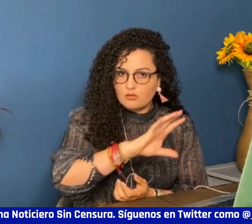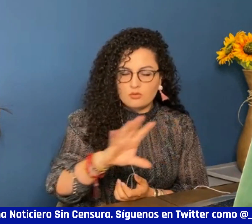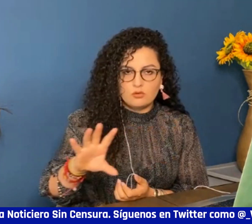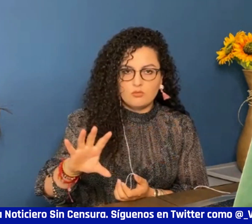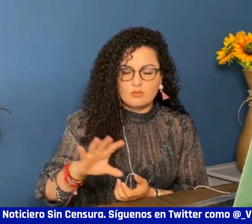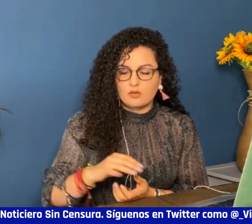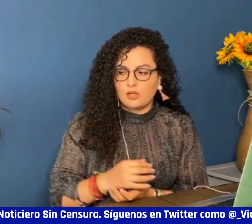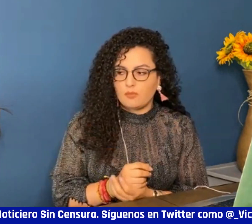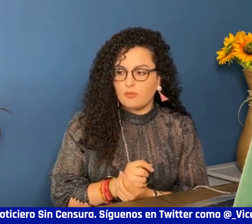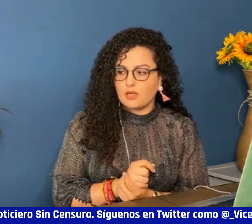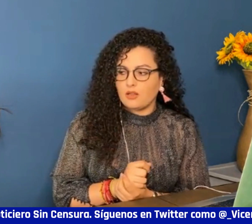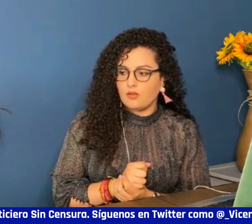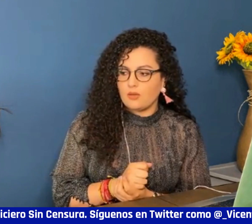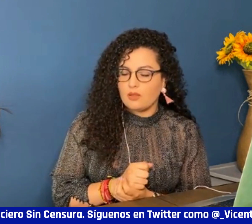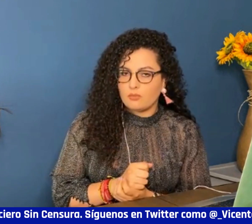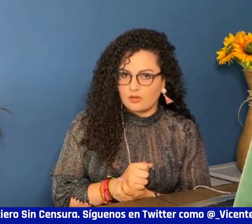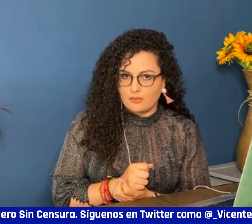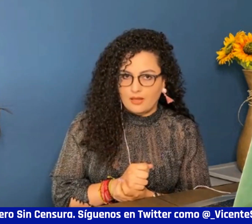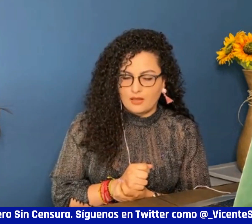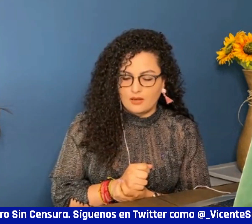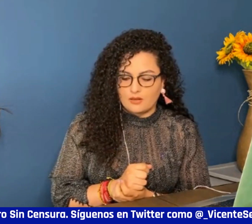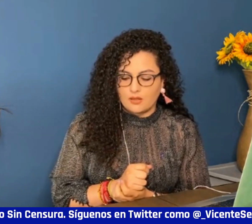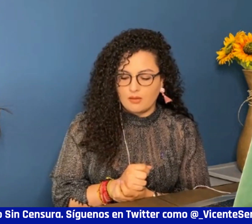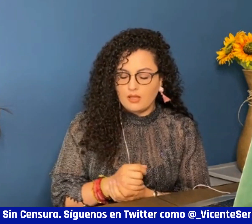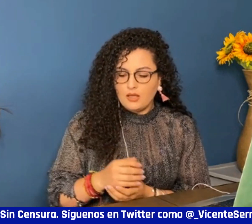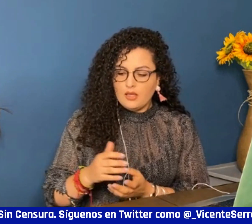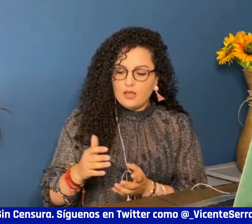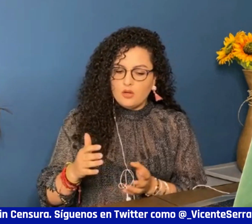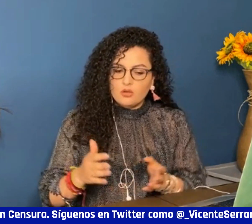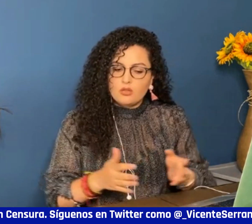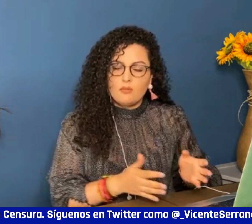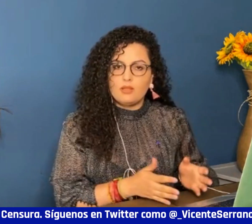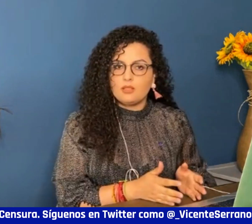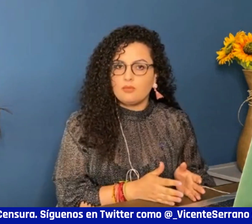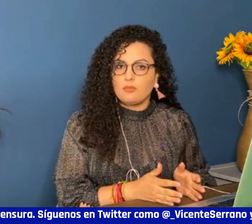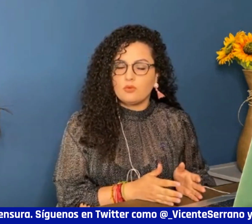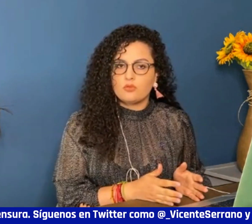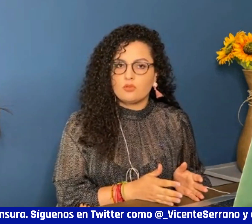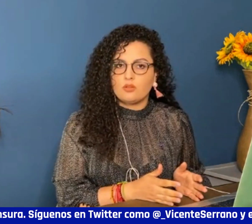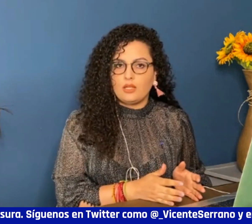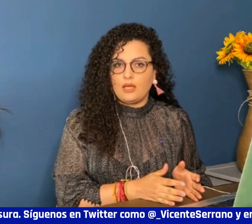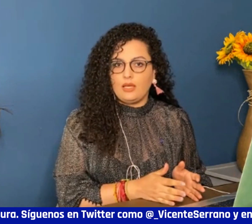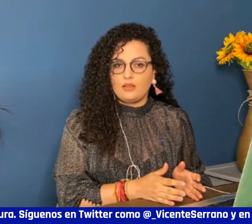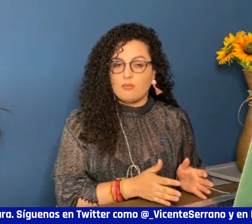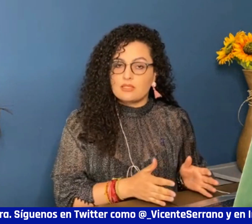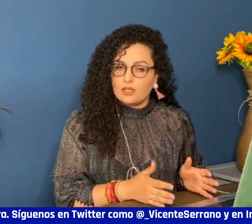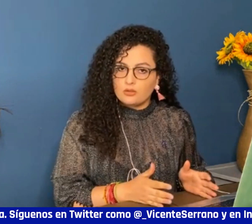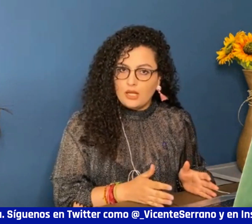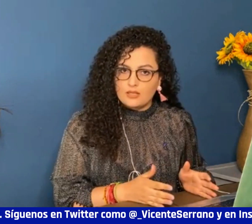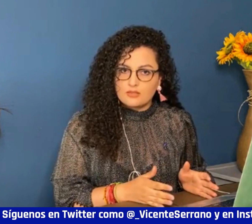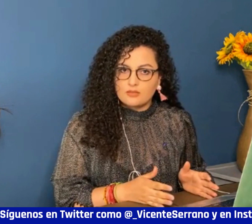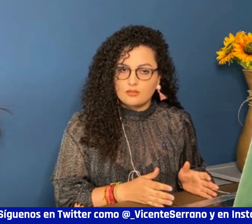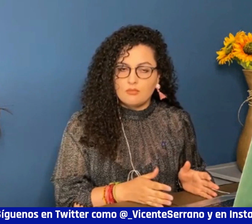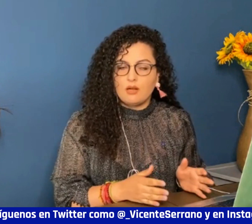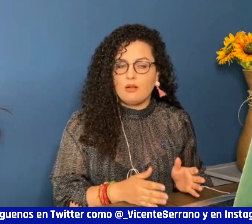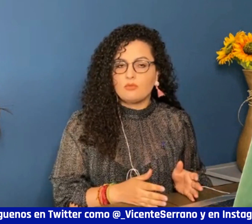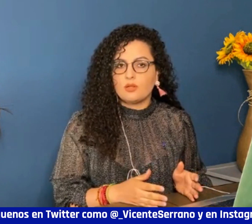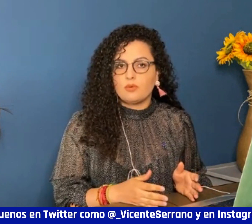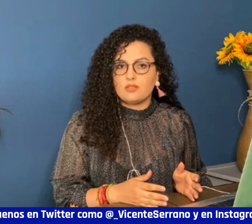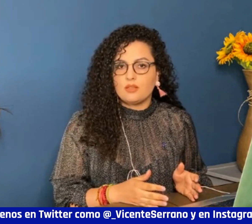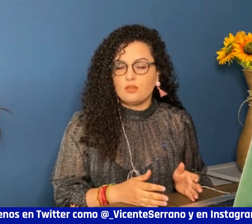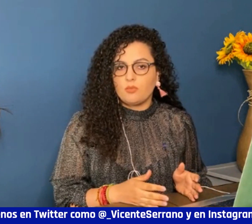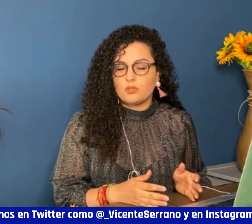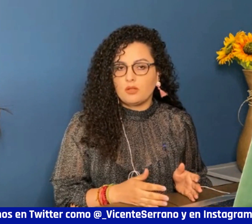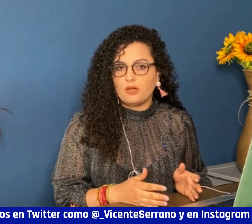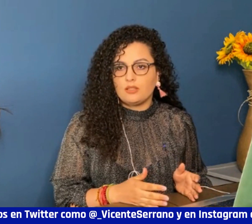déjeme todo esto en un mismo clip, mi querido David, porque va en el tema. No solamente hablamos de temas electorales, también hablamos